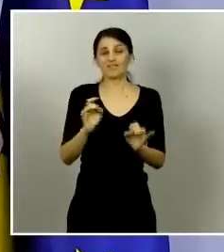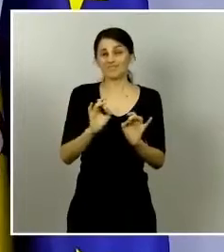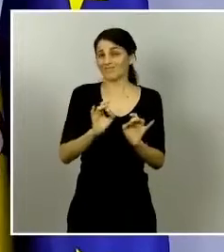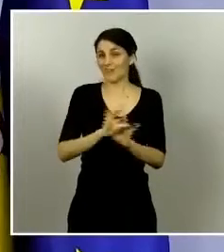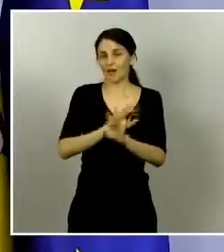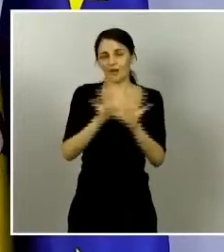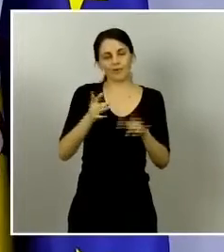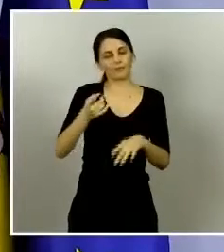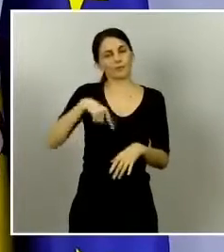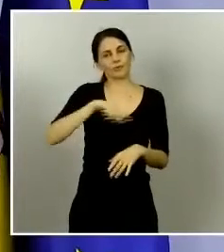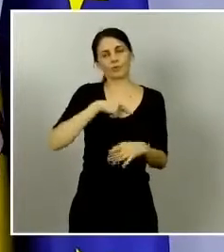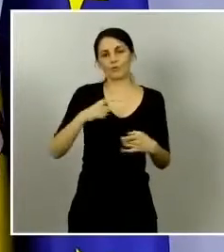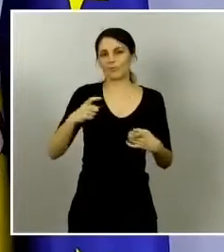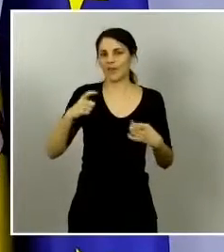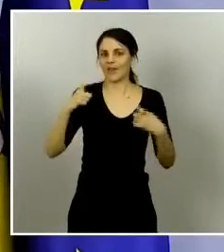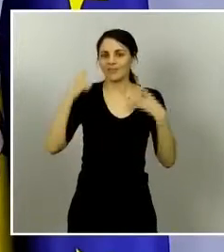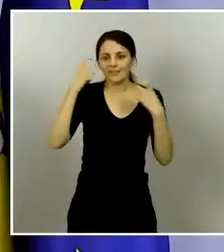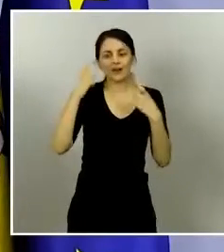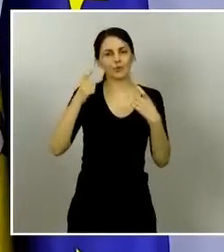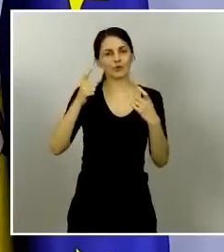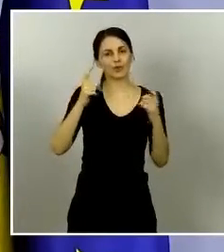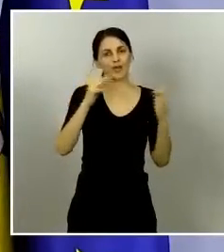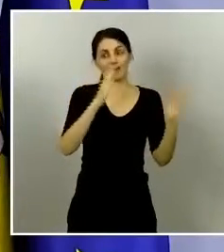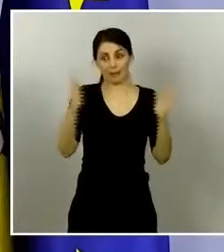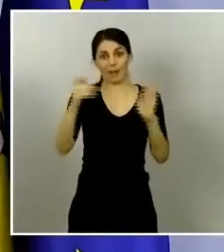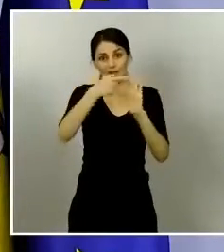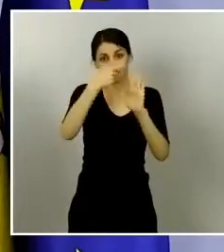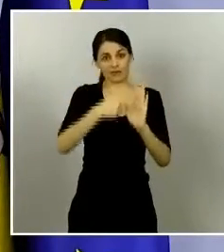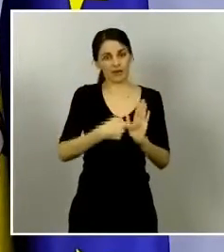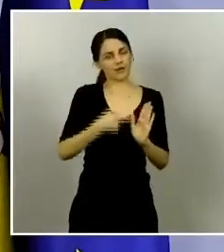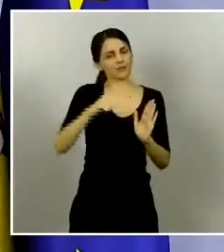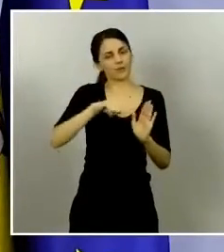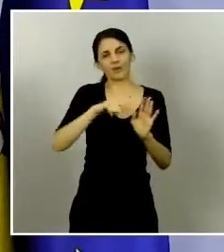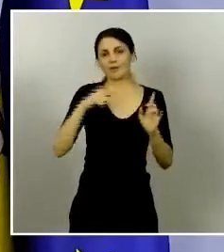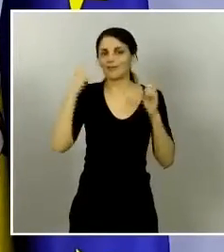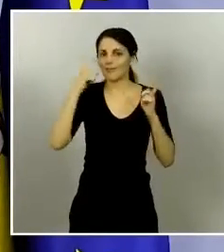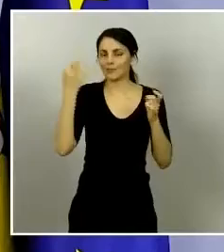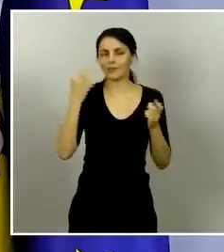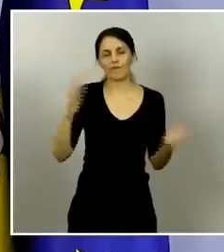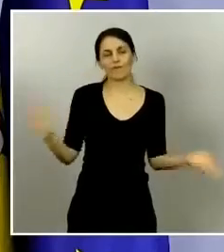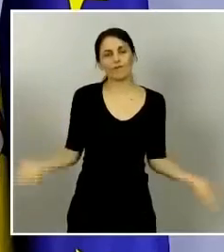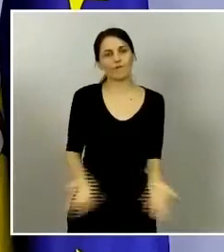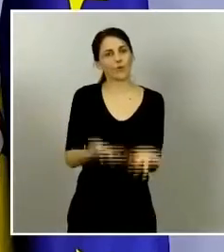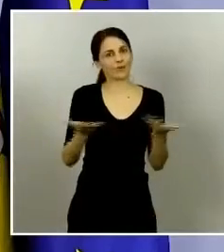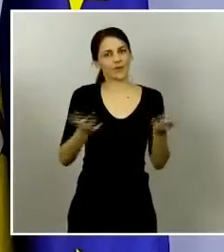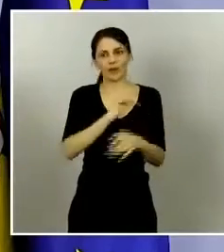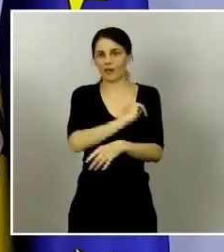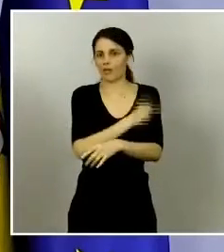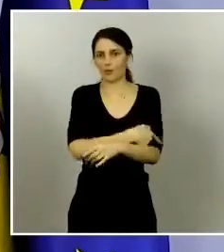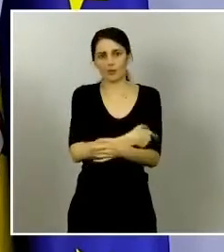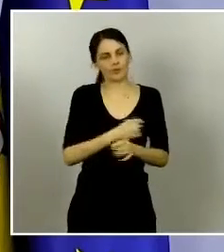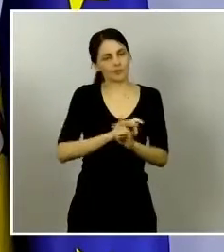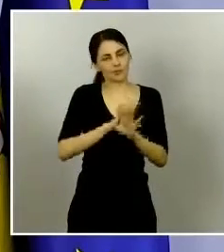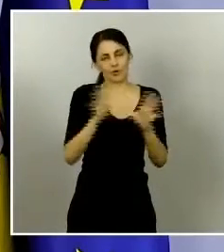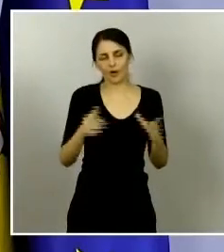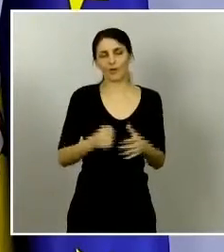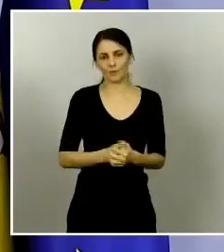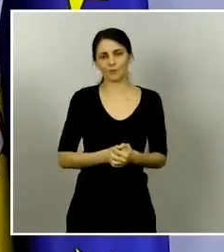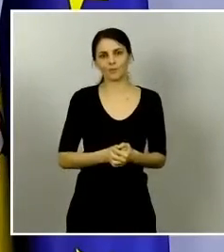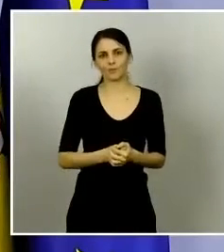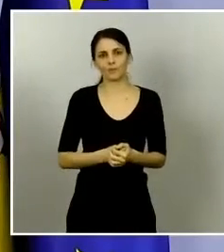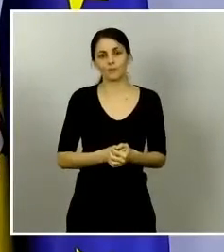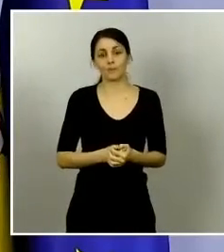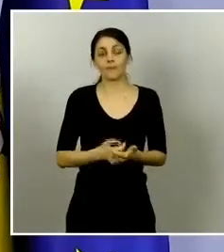por tanto, en la medida de lo posible, intentaremos, incluso en esta etapa en que estamos, de desescalada, fomentar al máximo